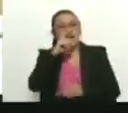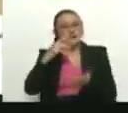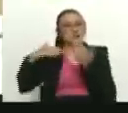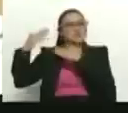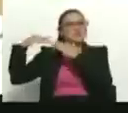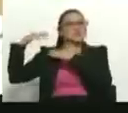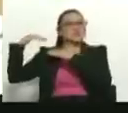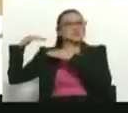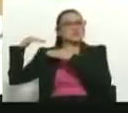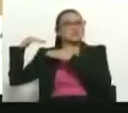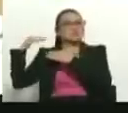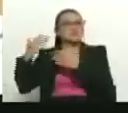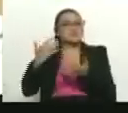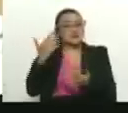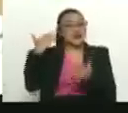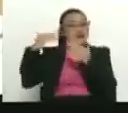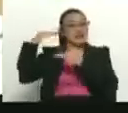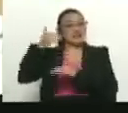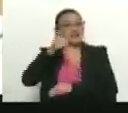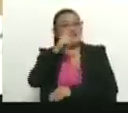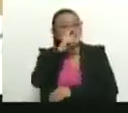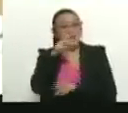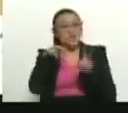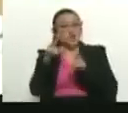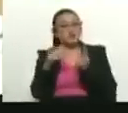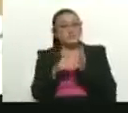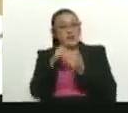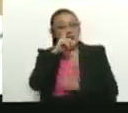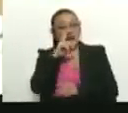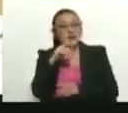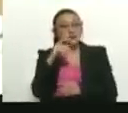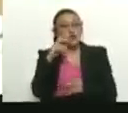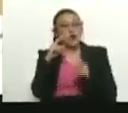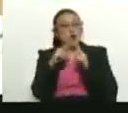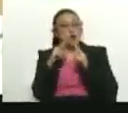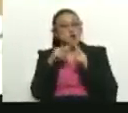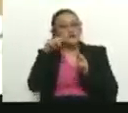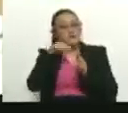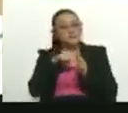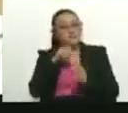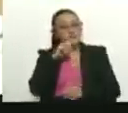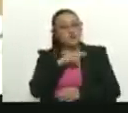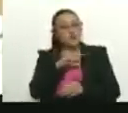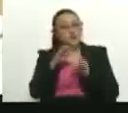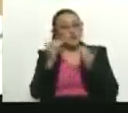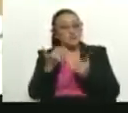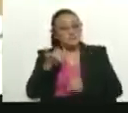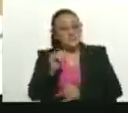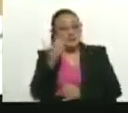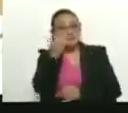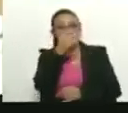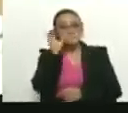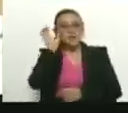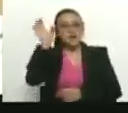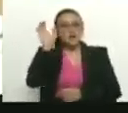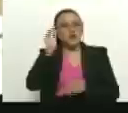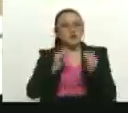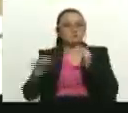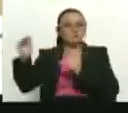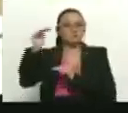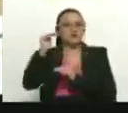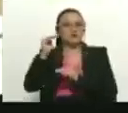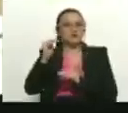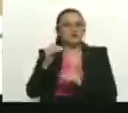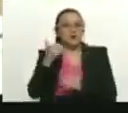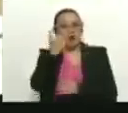Y desde hace 10.000, 12.000 años, lo que hemos conocido en la historia de la humanidad es la existencia de un imperio sobre otro, de